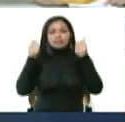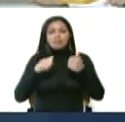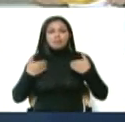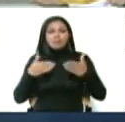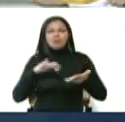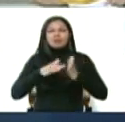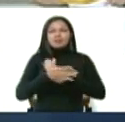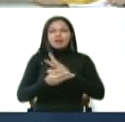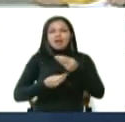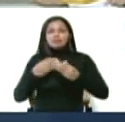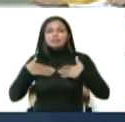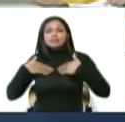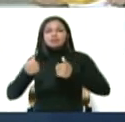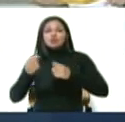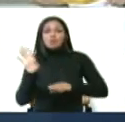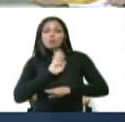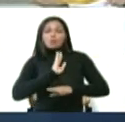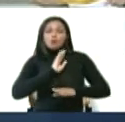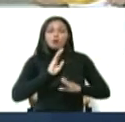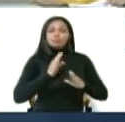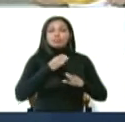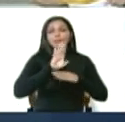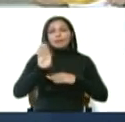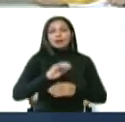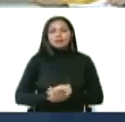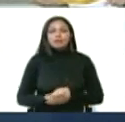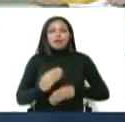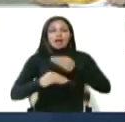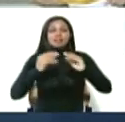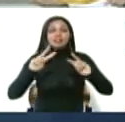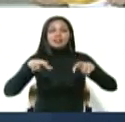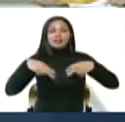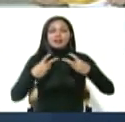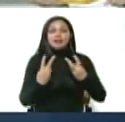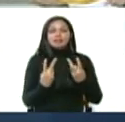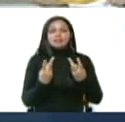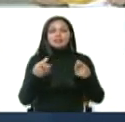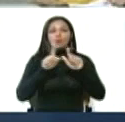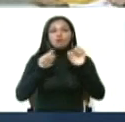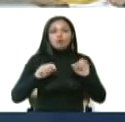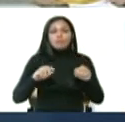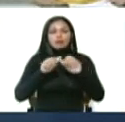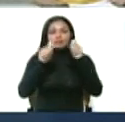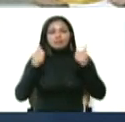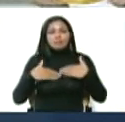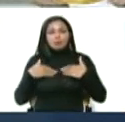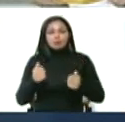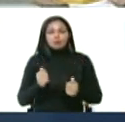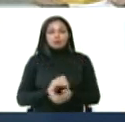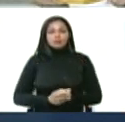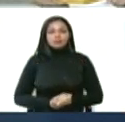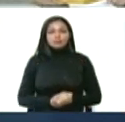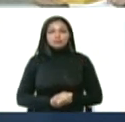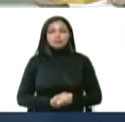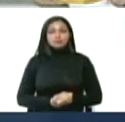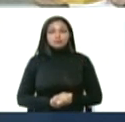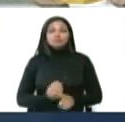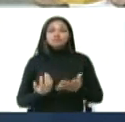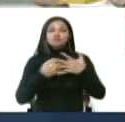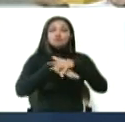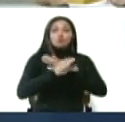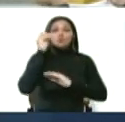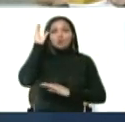público de salud del país, del nuevo sistema nacional público de salud, integrando todas las